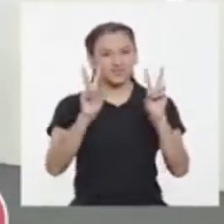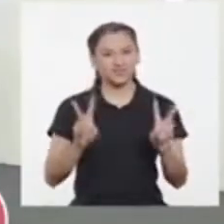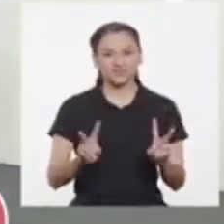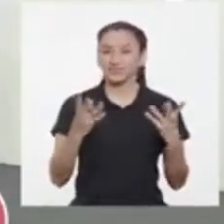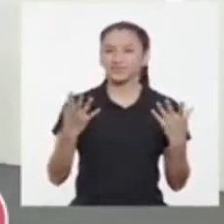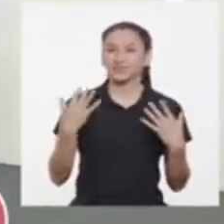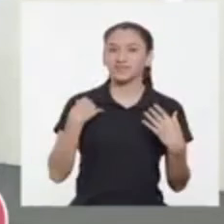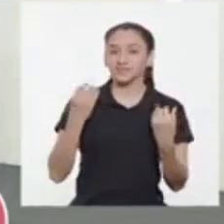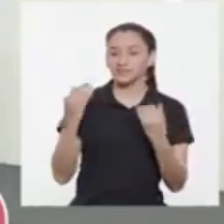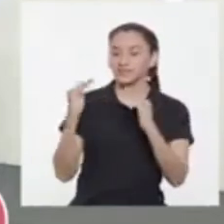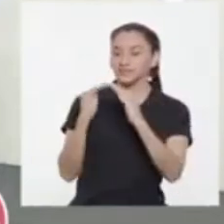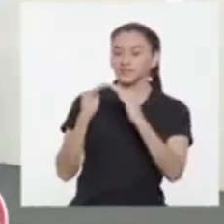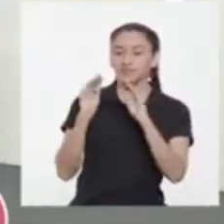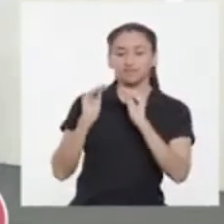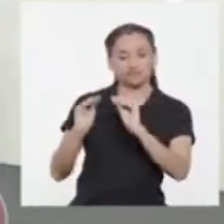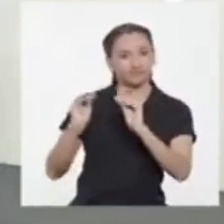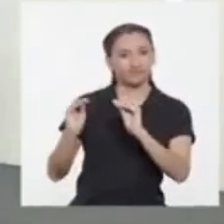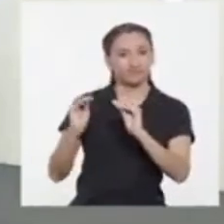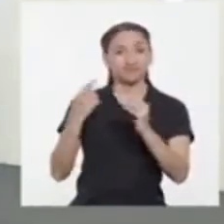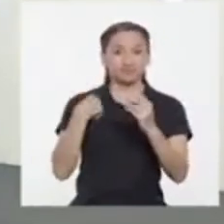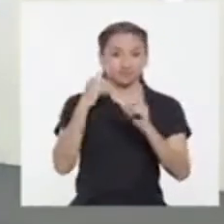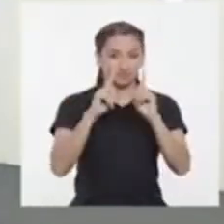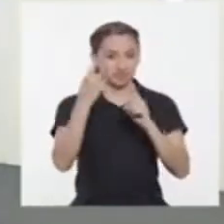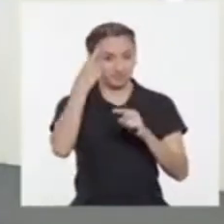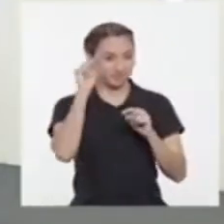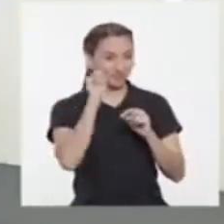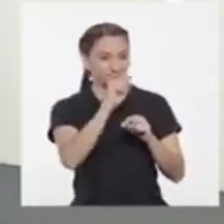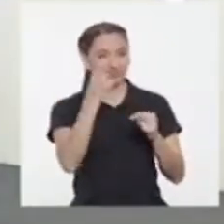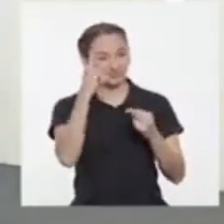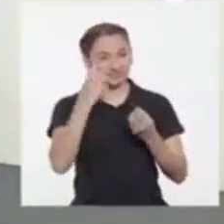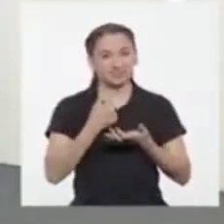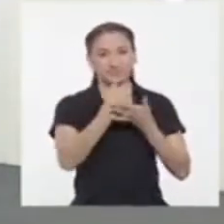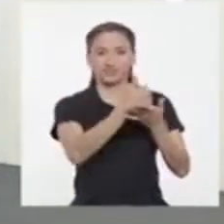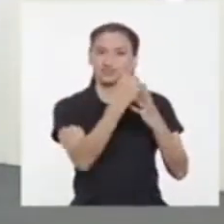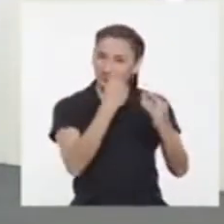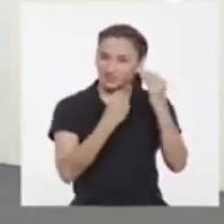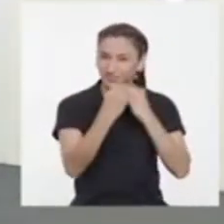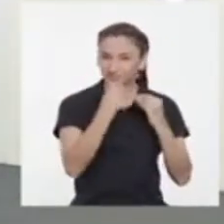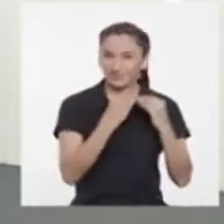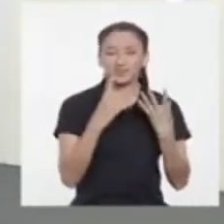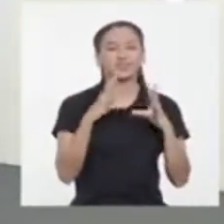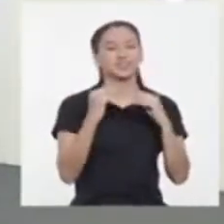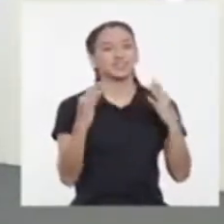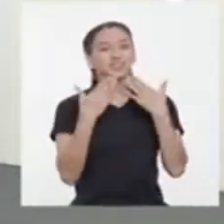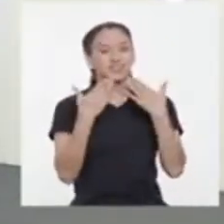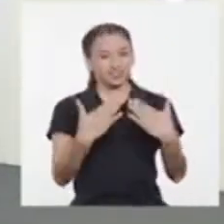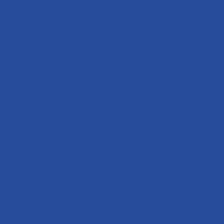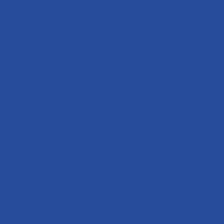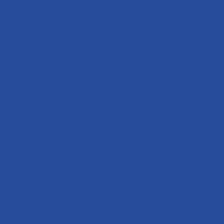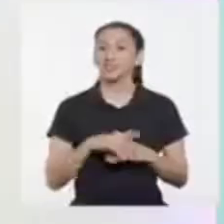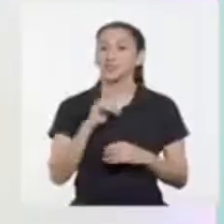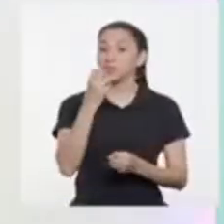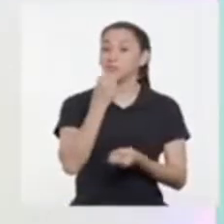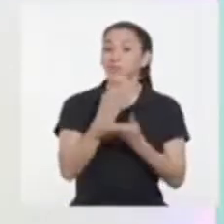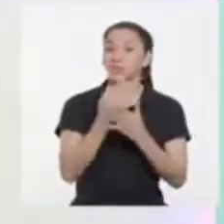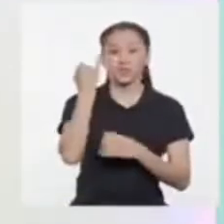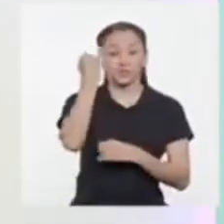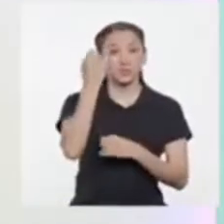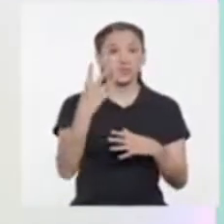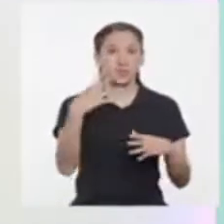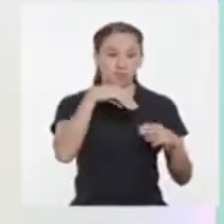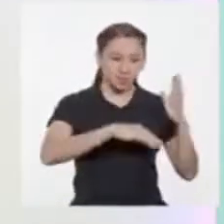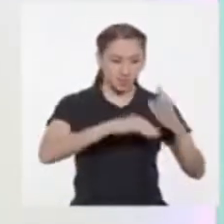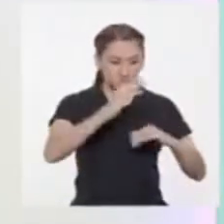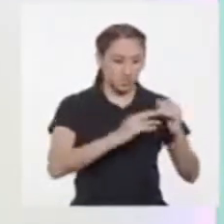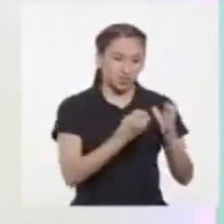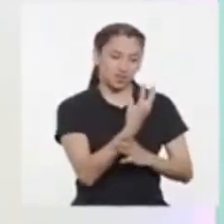y hortalizas son del pequeño huerto que tengo en mi casa. Traje algunas para ti, para contribuir a tu alimentación. Muchas gracias. Qué buena idea